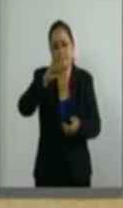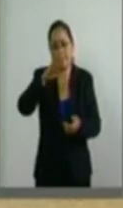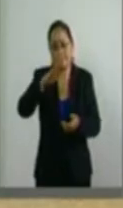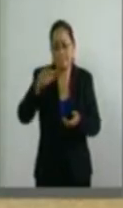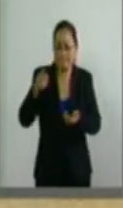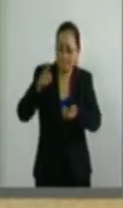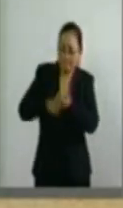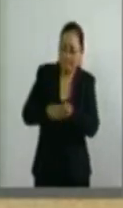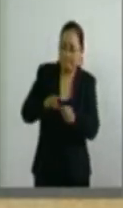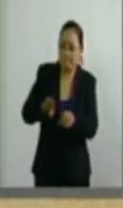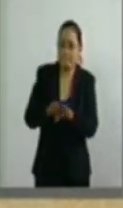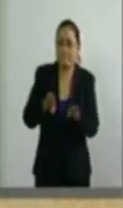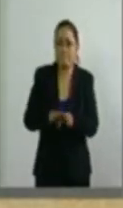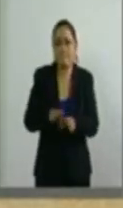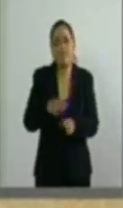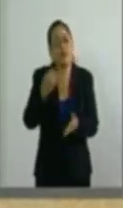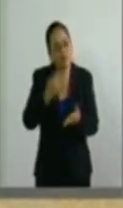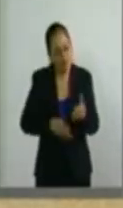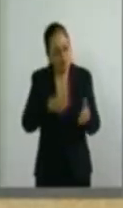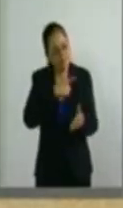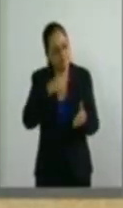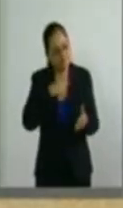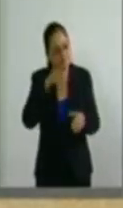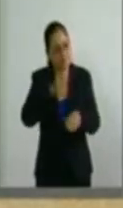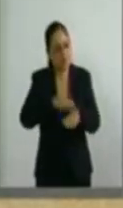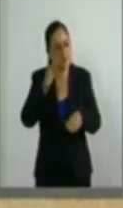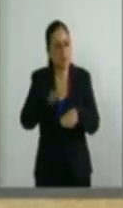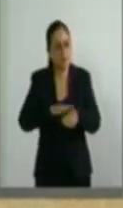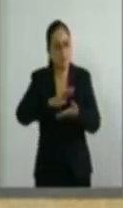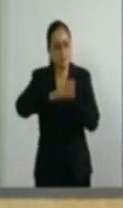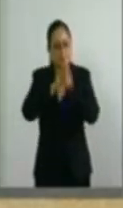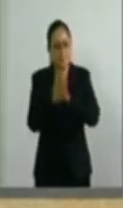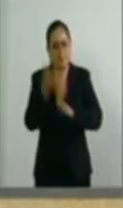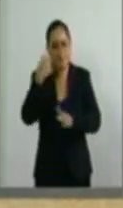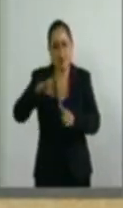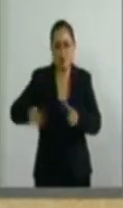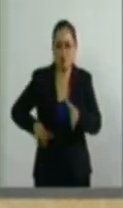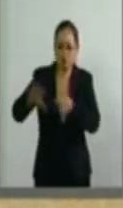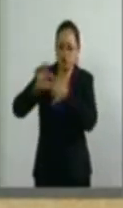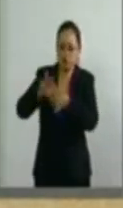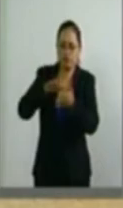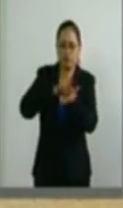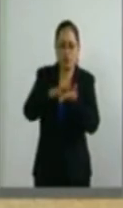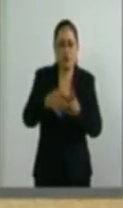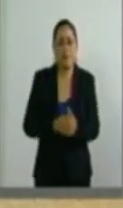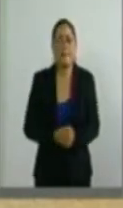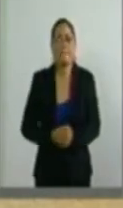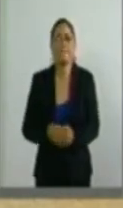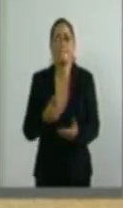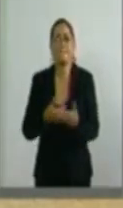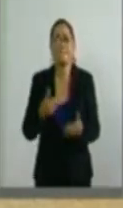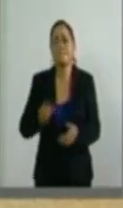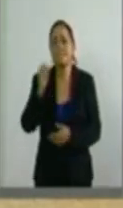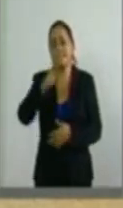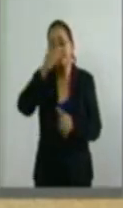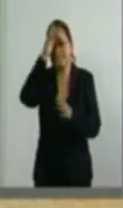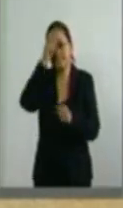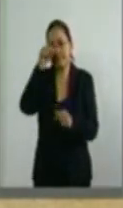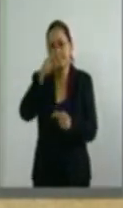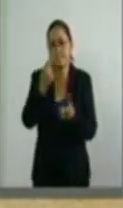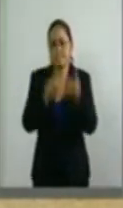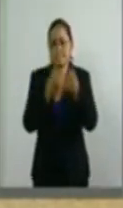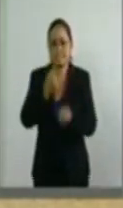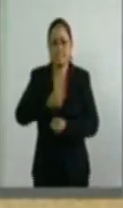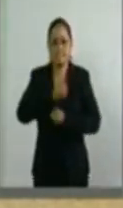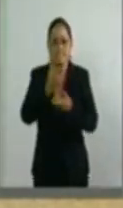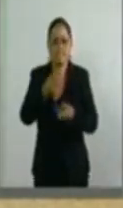de la necesidad de seguir profundizando en su democratización. Por supuesto, también coincido con algunas de las expresiones